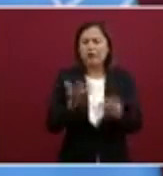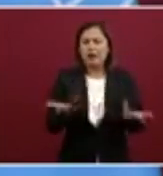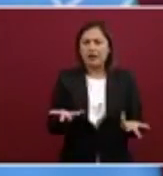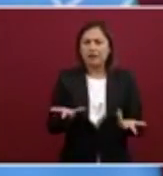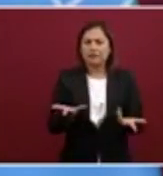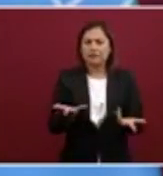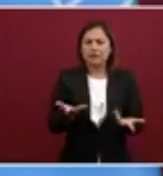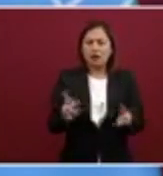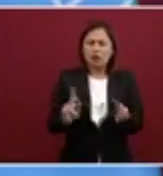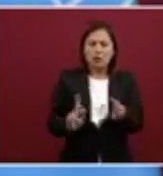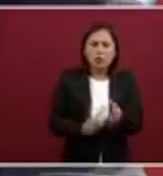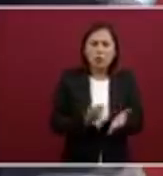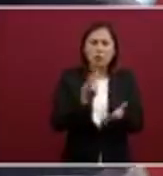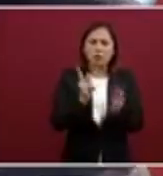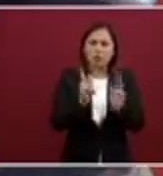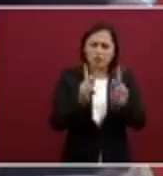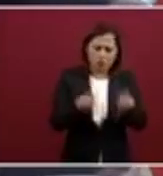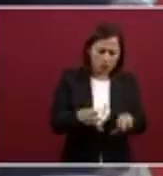reforestar,